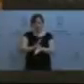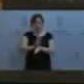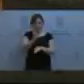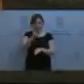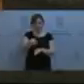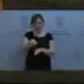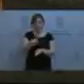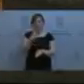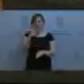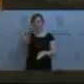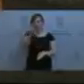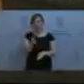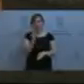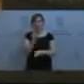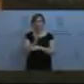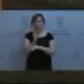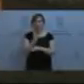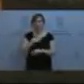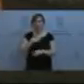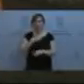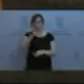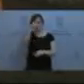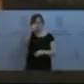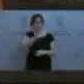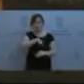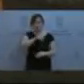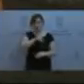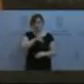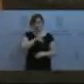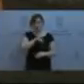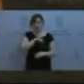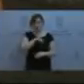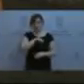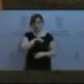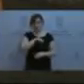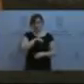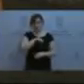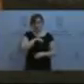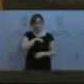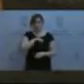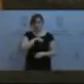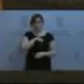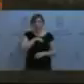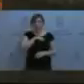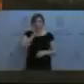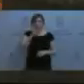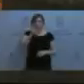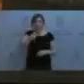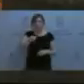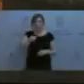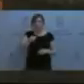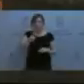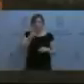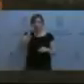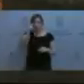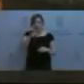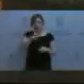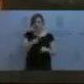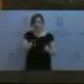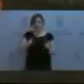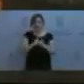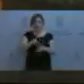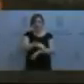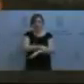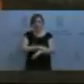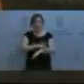el Instituto de Patrimonio Cultural de España, que es institución dependiente, como sabe, del Ministerio, que se ha